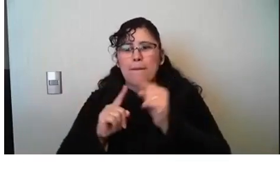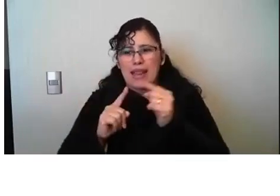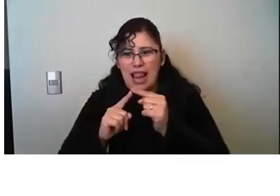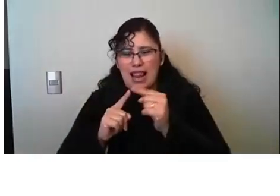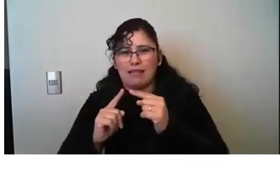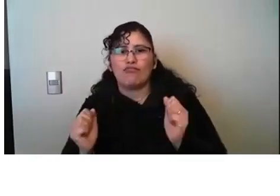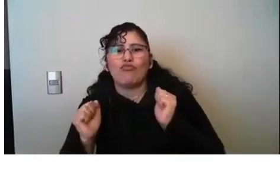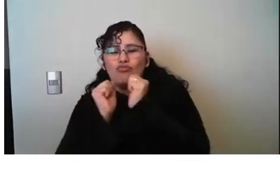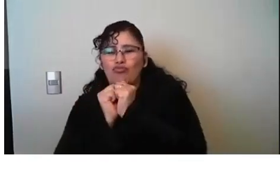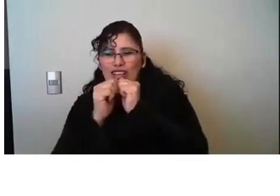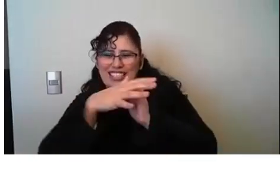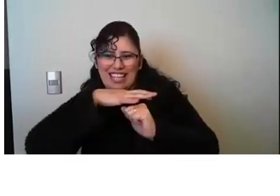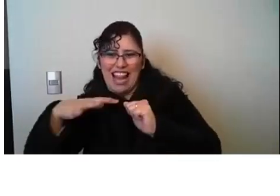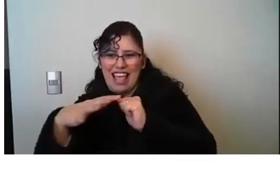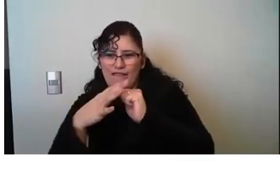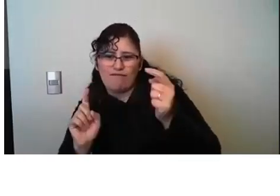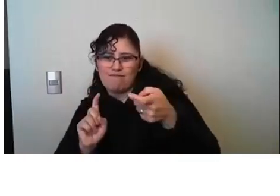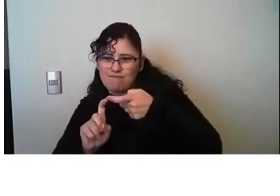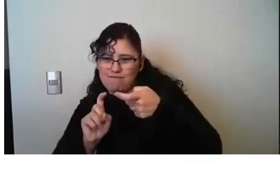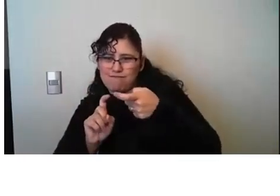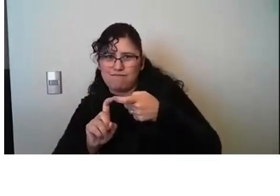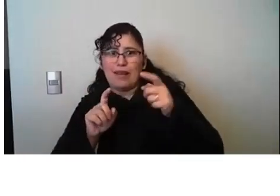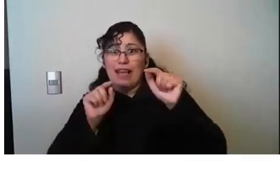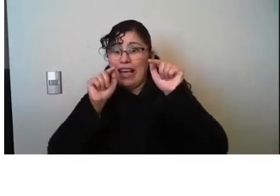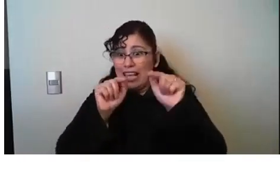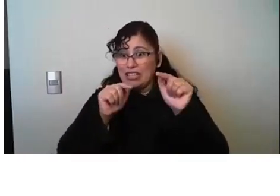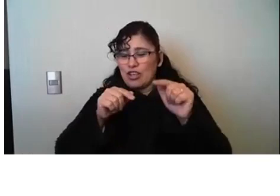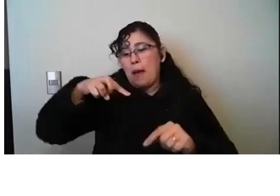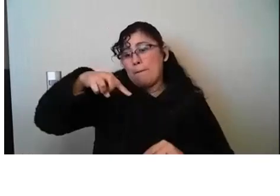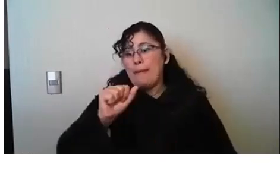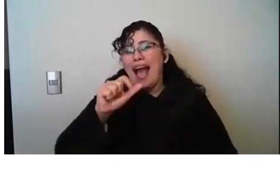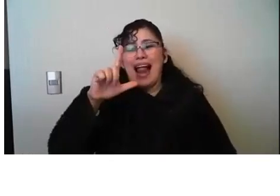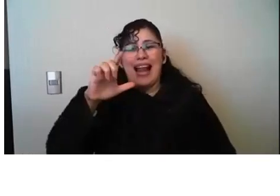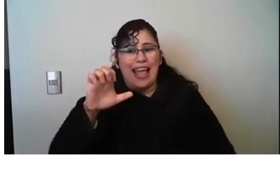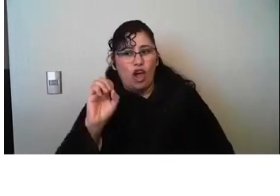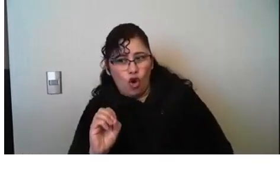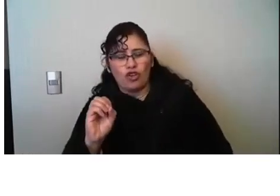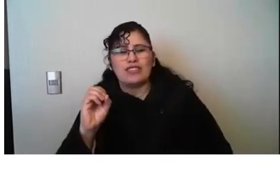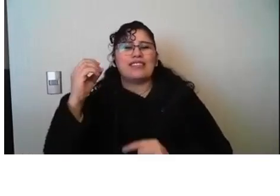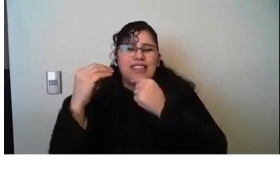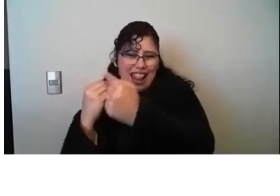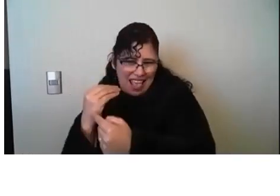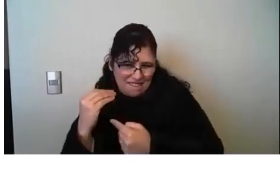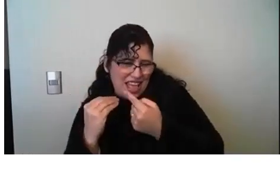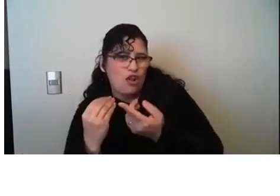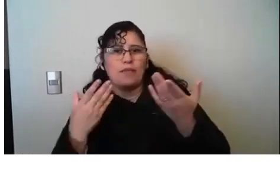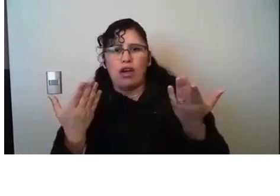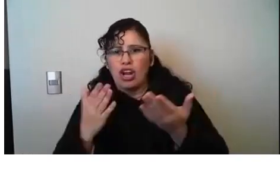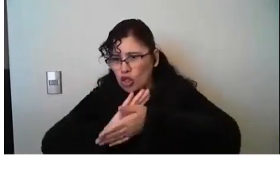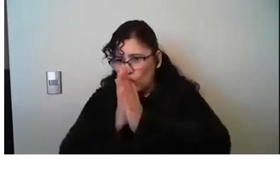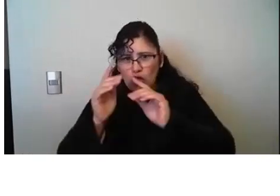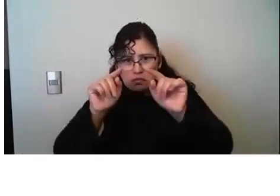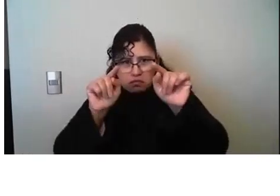cerebro, ¿ya? Y esto es al paleocerebelo. Todo el resto de lo que queda, que no